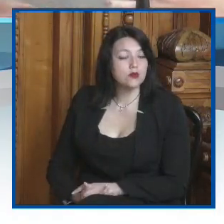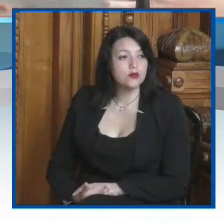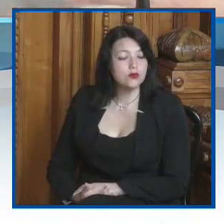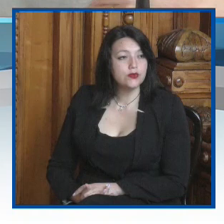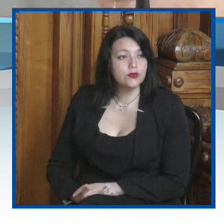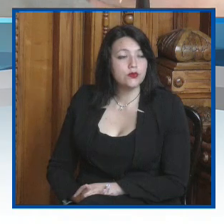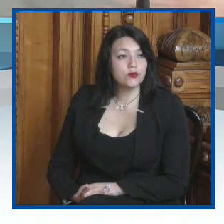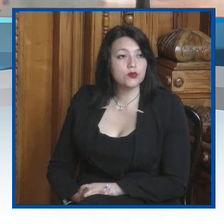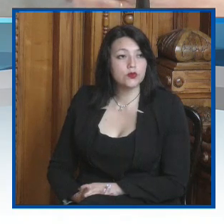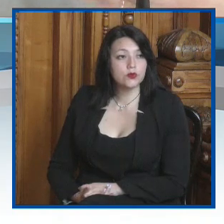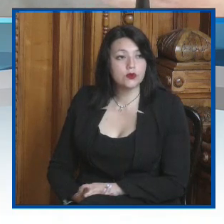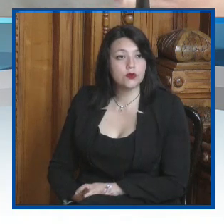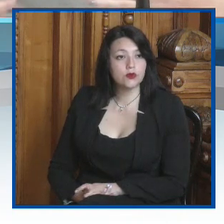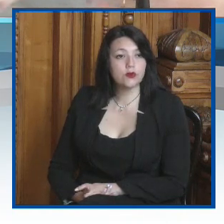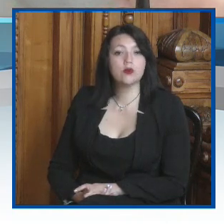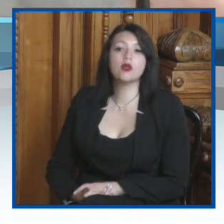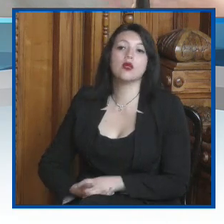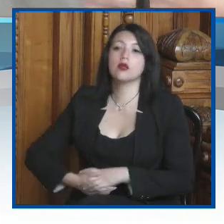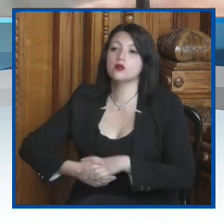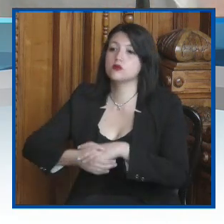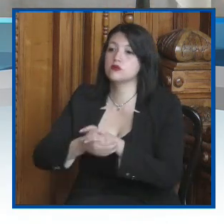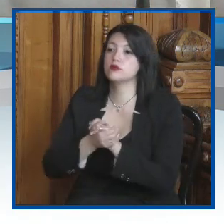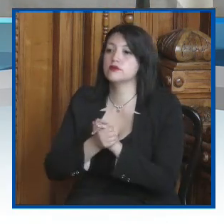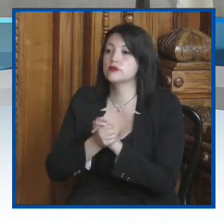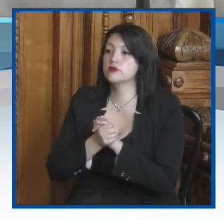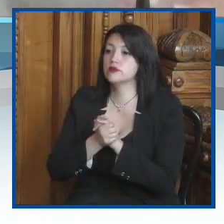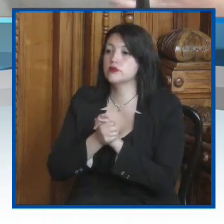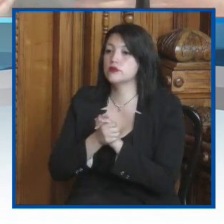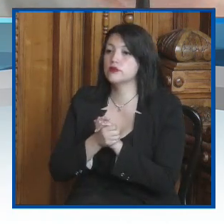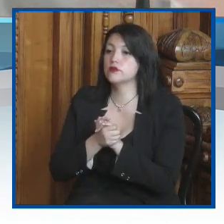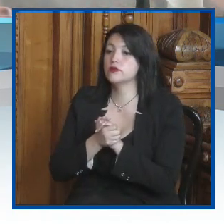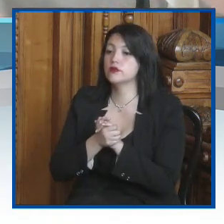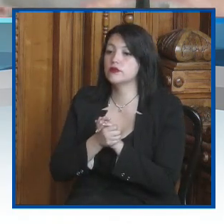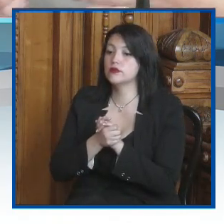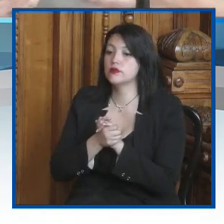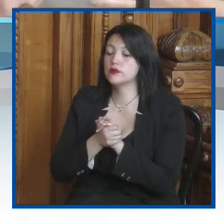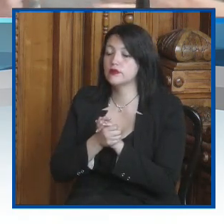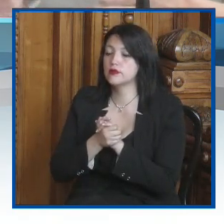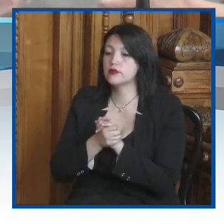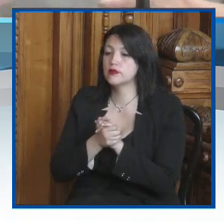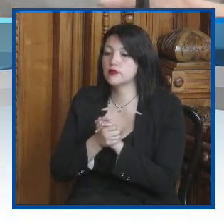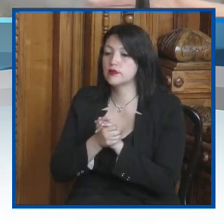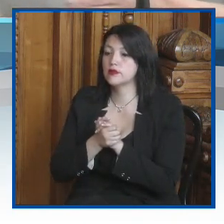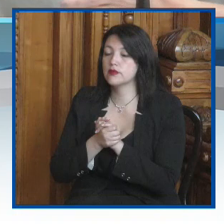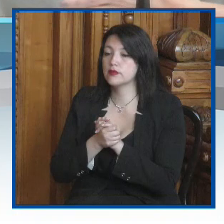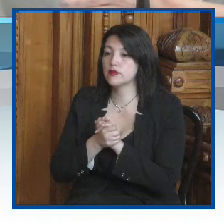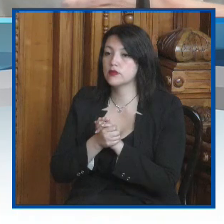fue una audiencia de etapa intermedia, donde le hago lugar a una excepción y